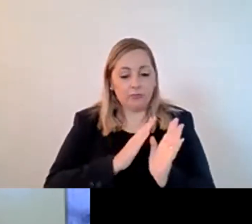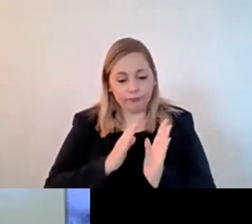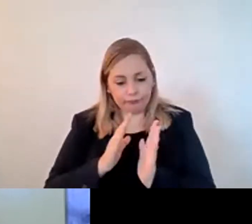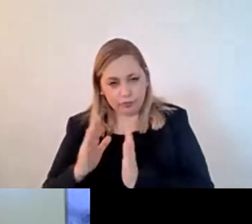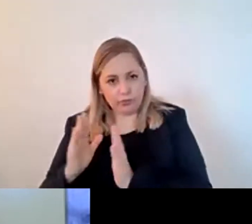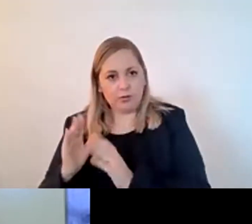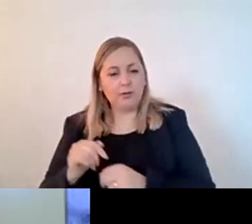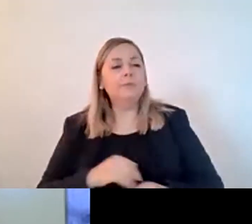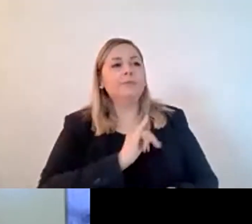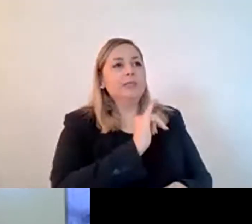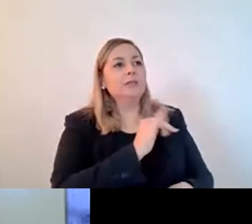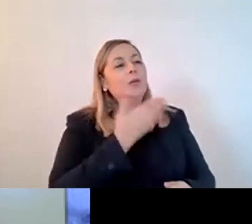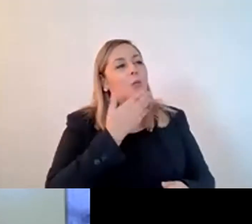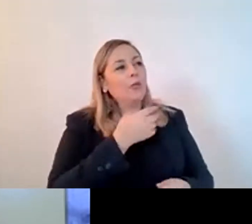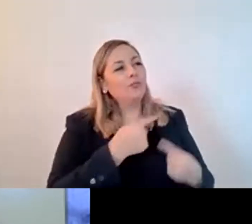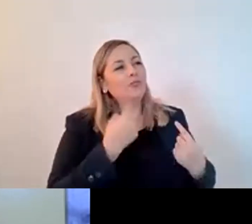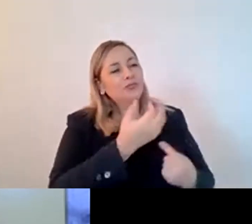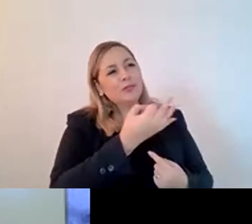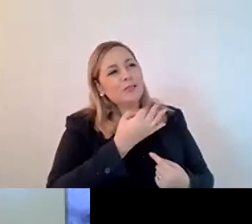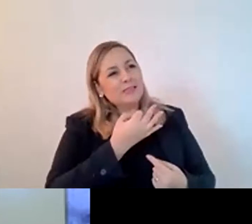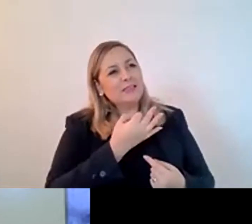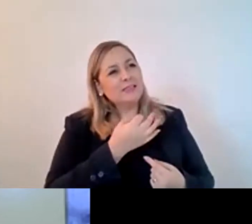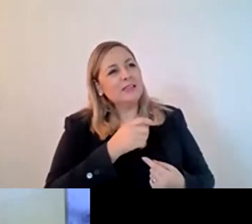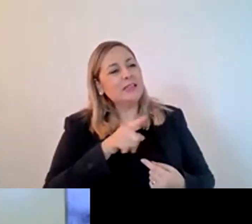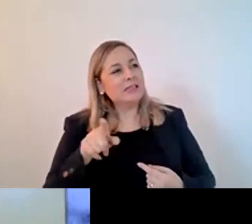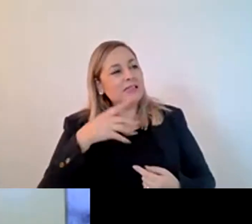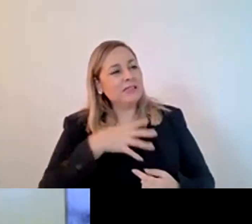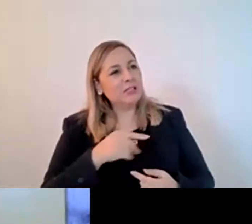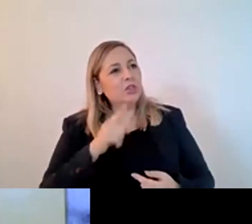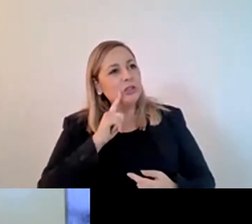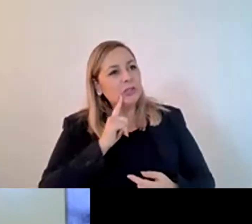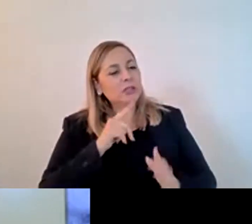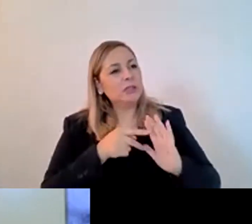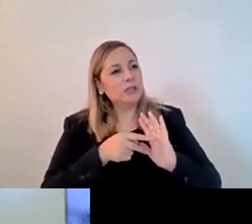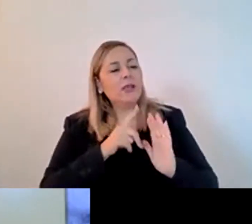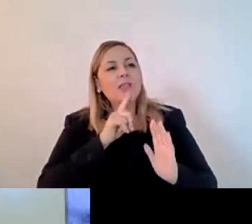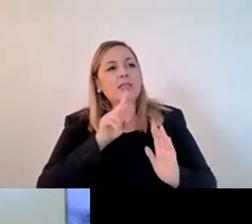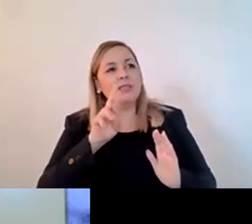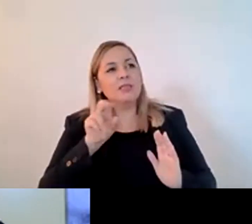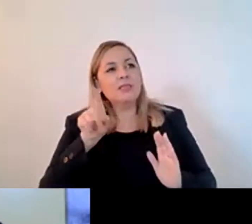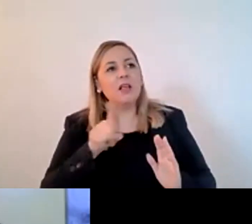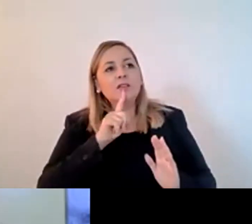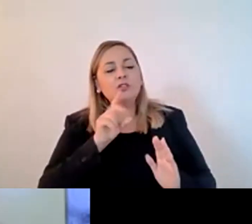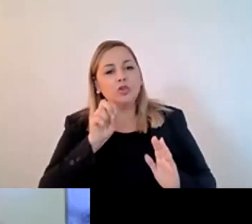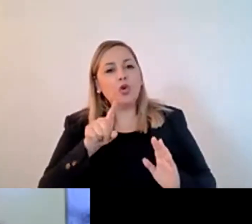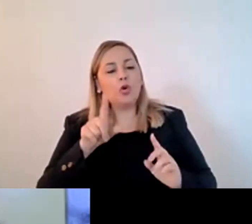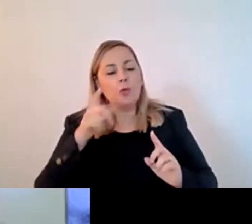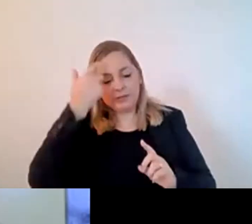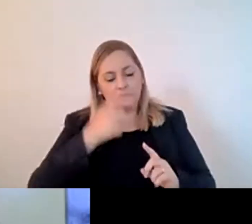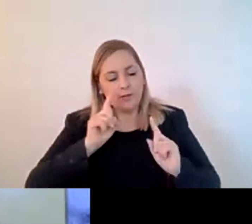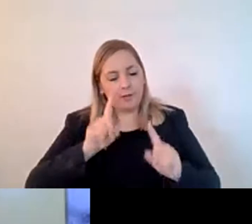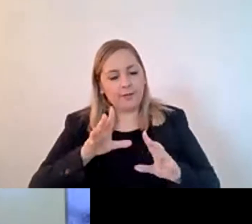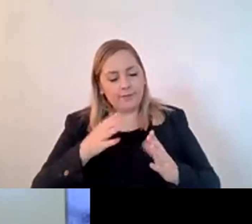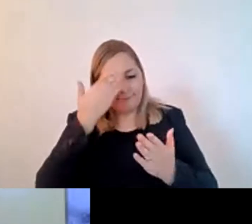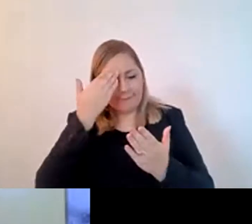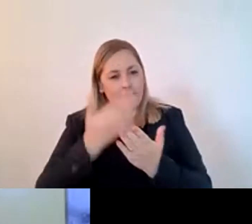es que cuando a uno le dicen sana. que el hijo tiene este trastorno, primero tiene que asumirlo uno como